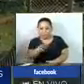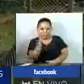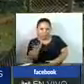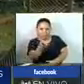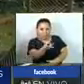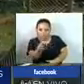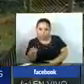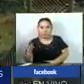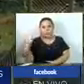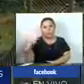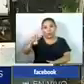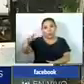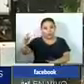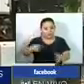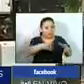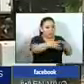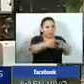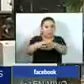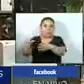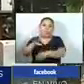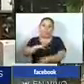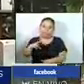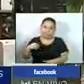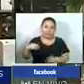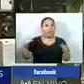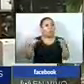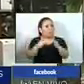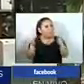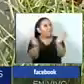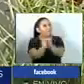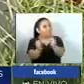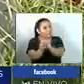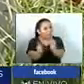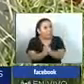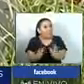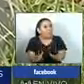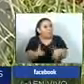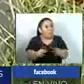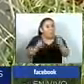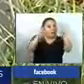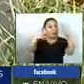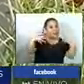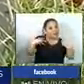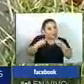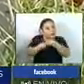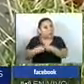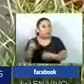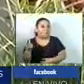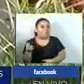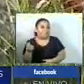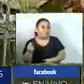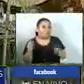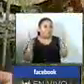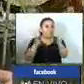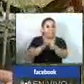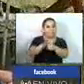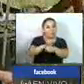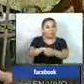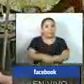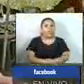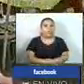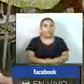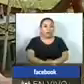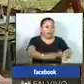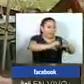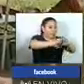familias también han sido perjudicados por los efectos sociales y económicos de la pandemia Muchos rubros